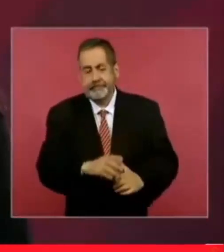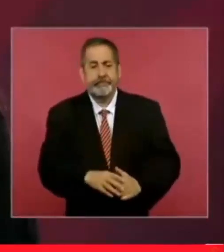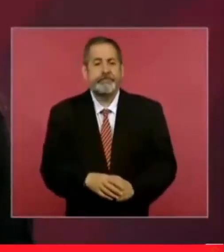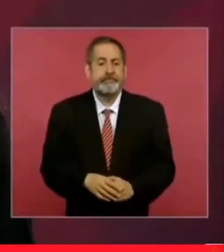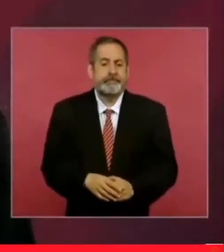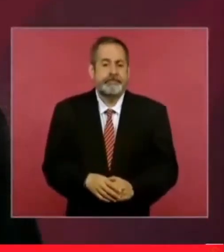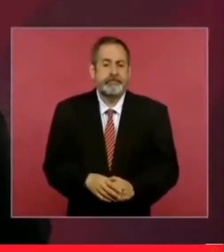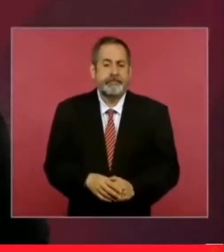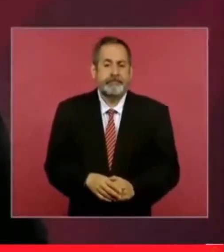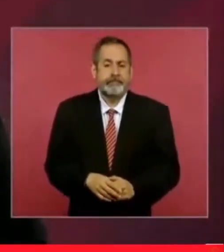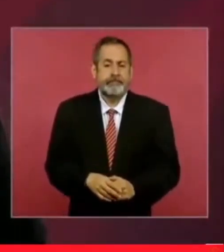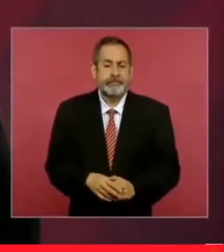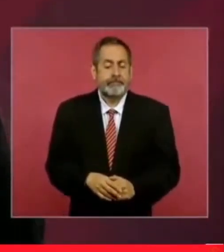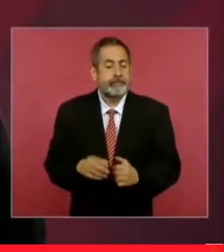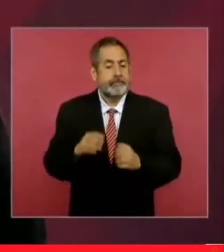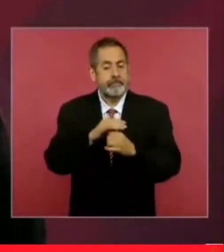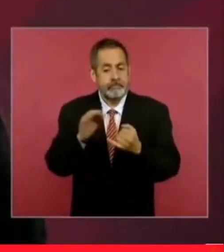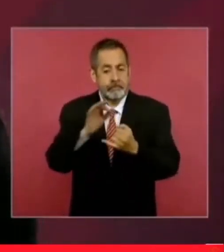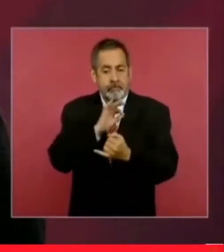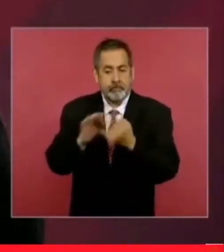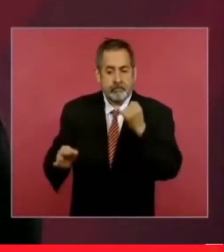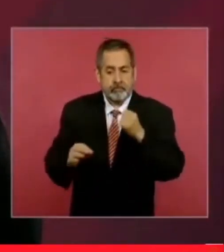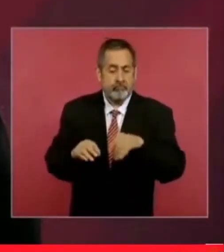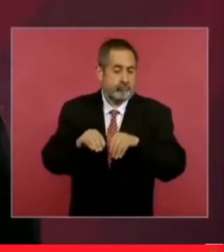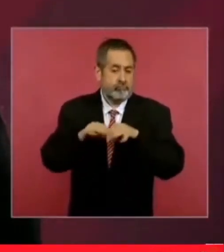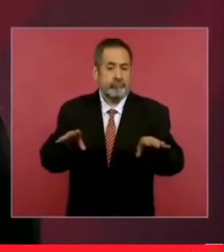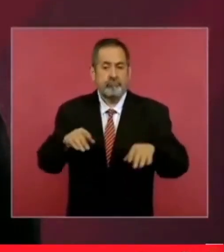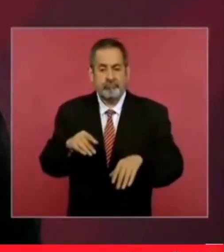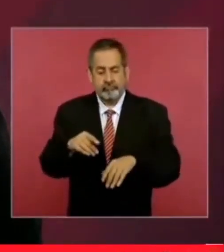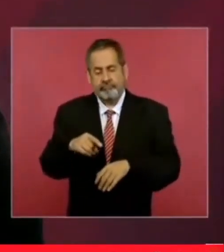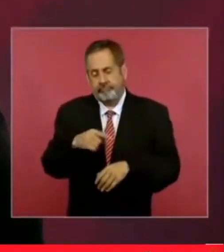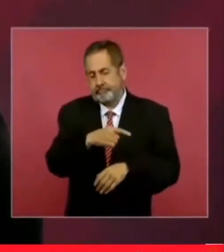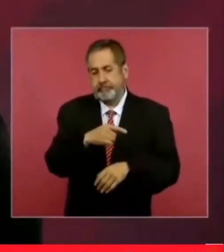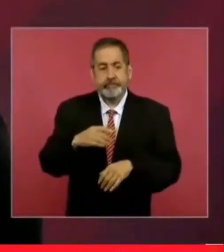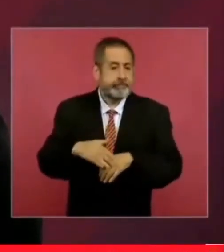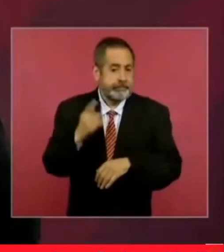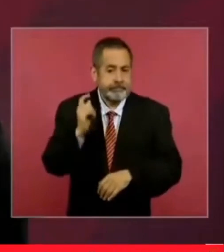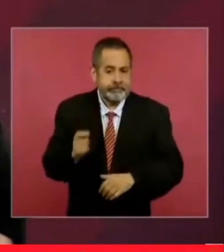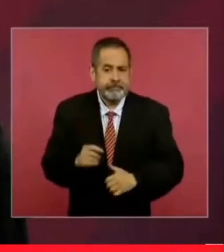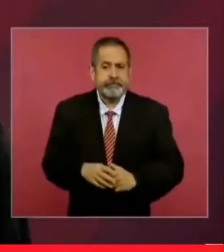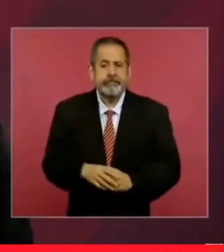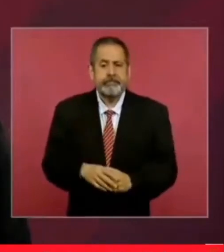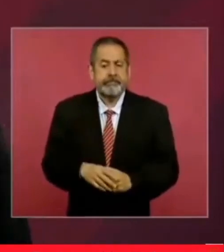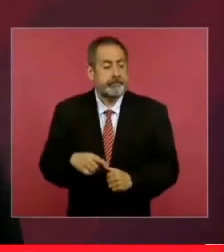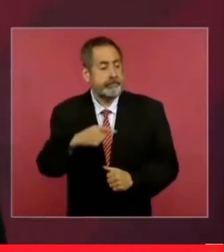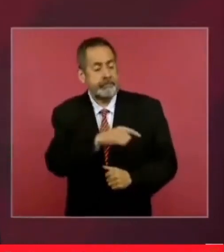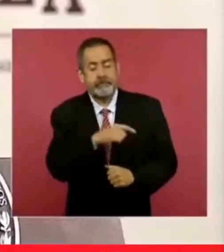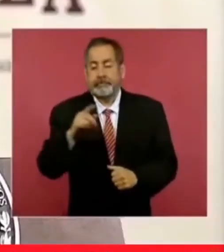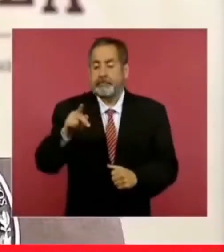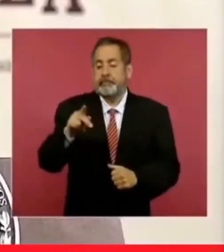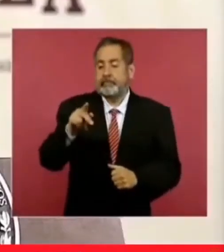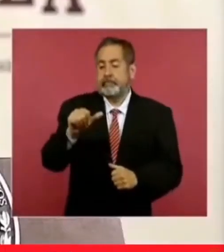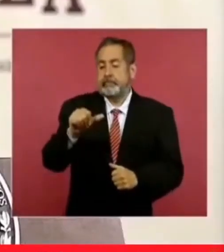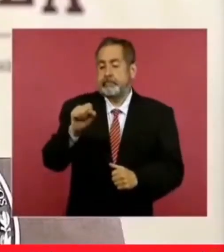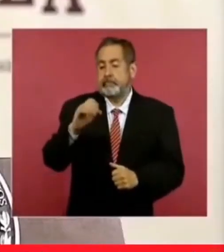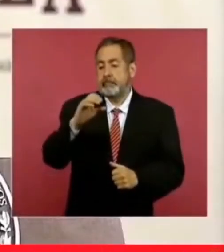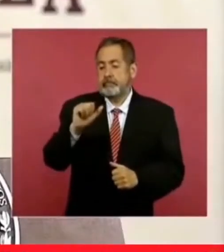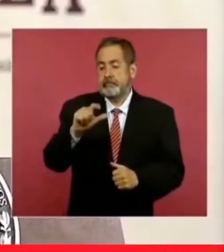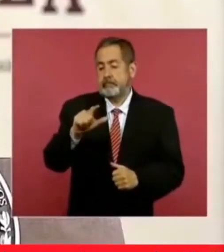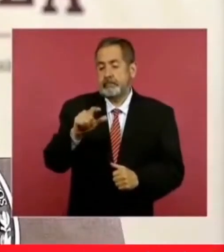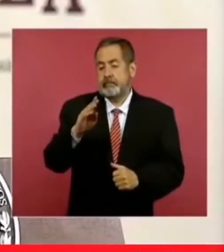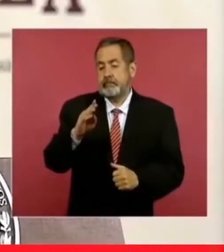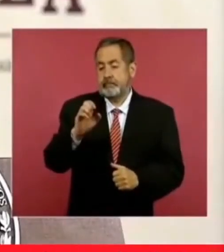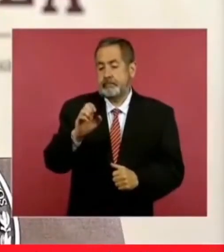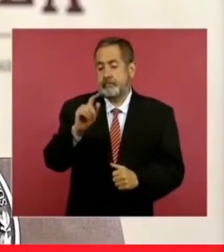vamos con la última nota de esta sección porque Pascal Beltrán del río miente sobre supuestos